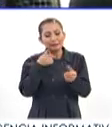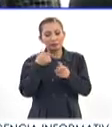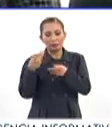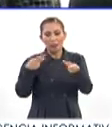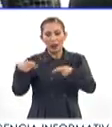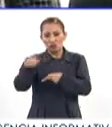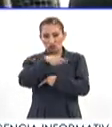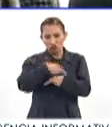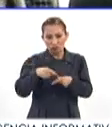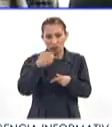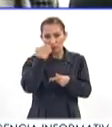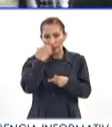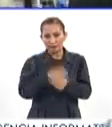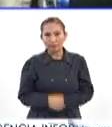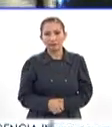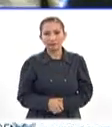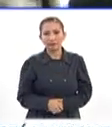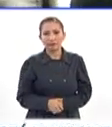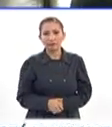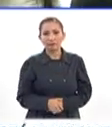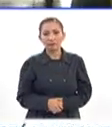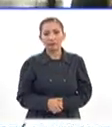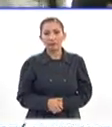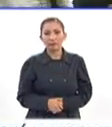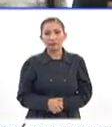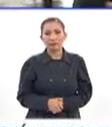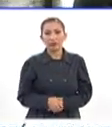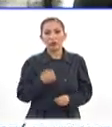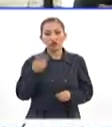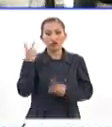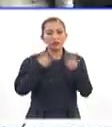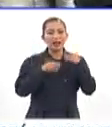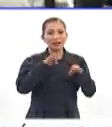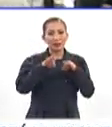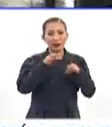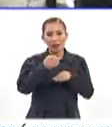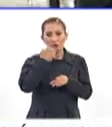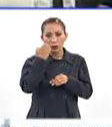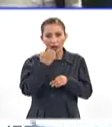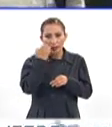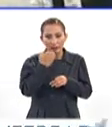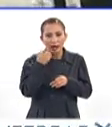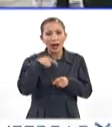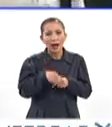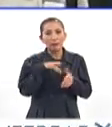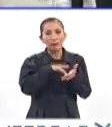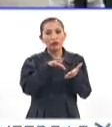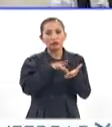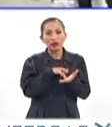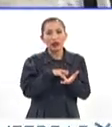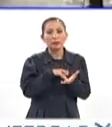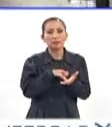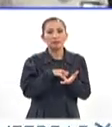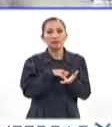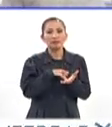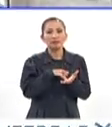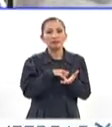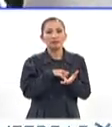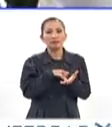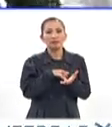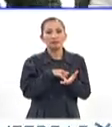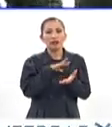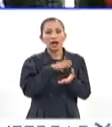ellos. Se vienen muchos trabajadores de la facultad, vienen a apoyar aquí.